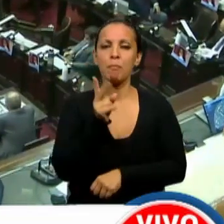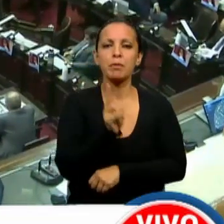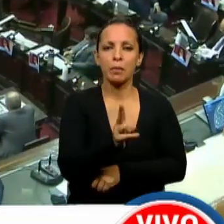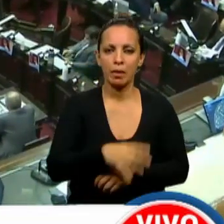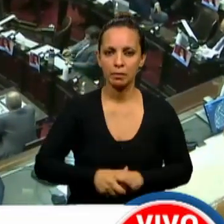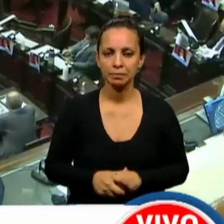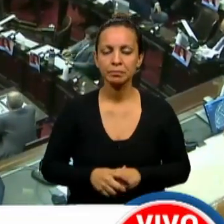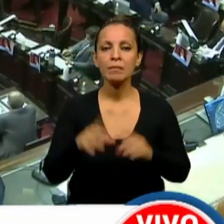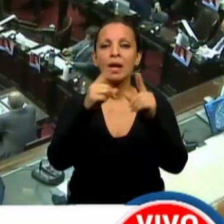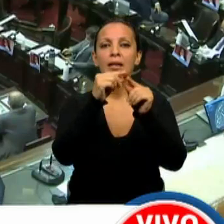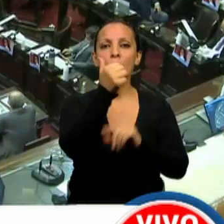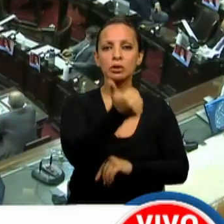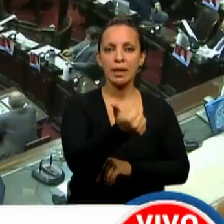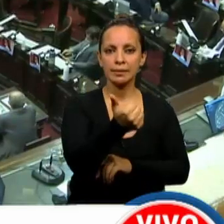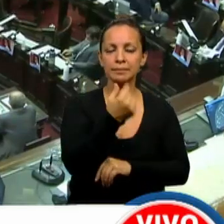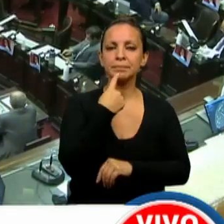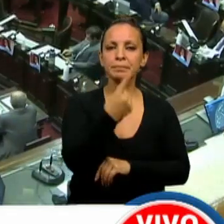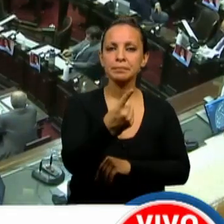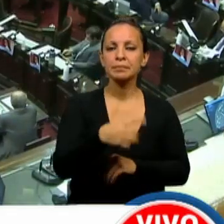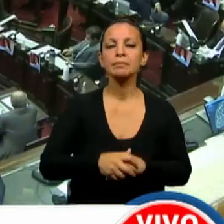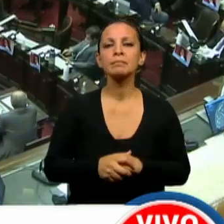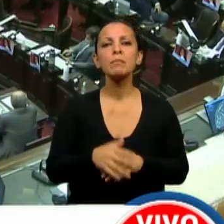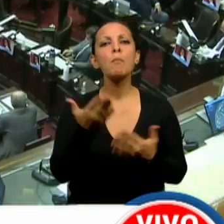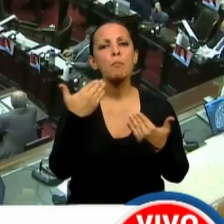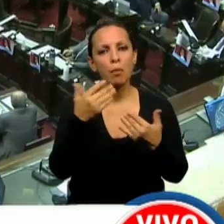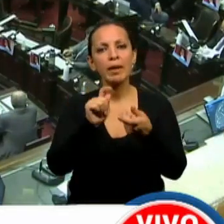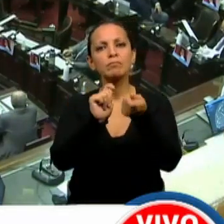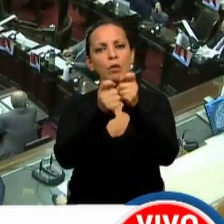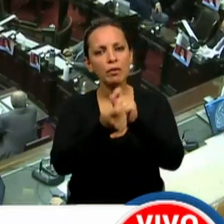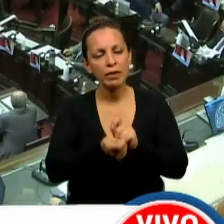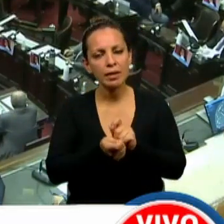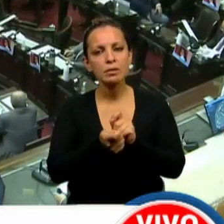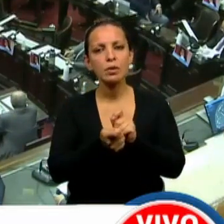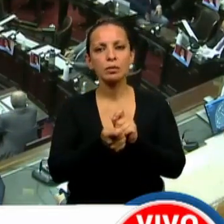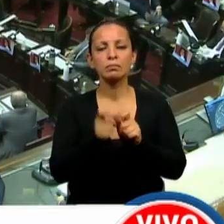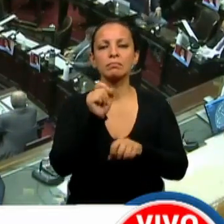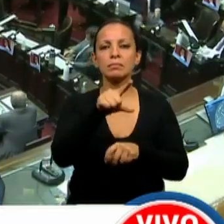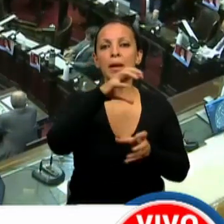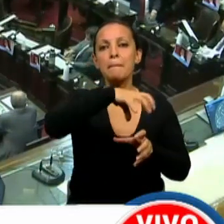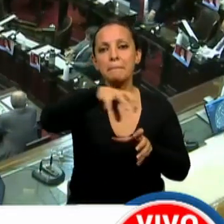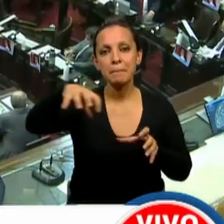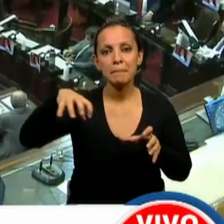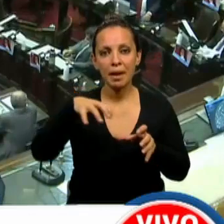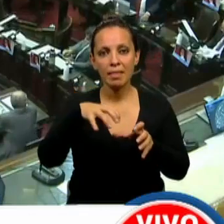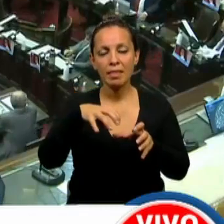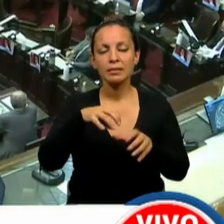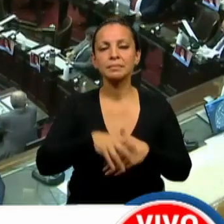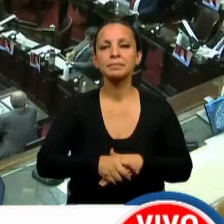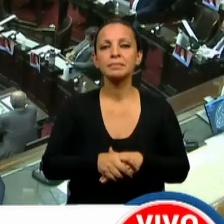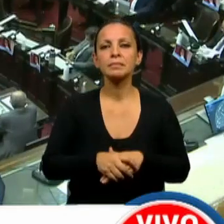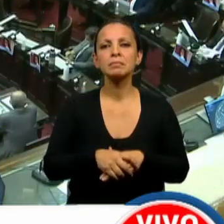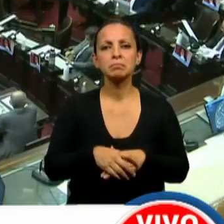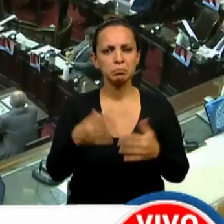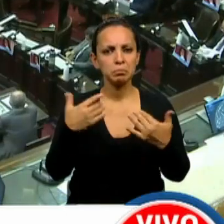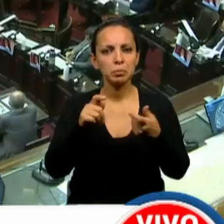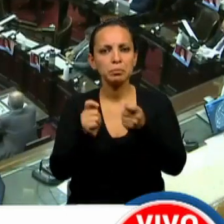El artículo 6 autoriza toda modificación o ampliación de las plantas productoras y cambios en